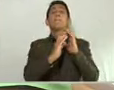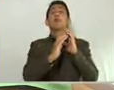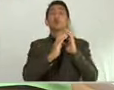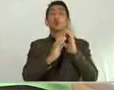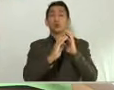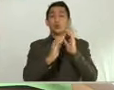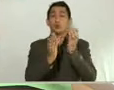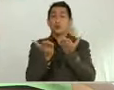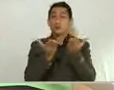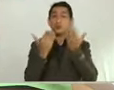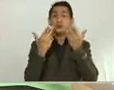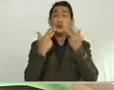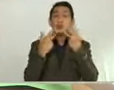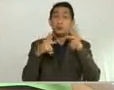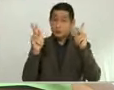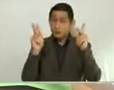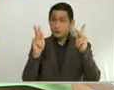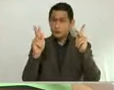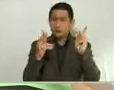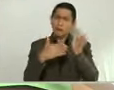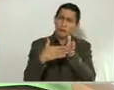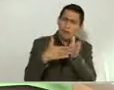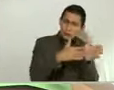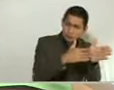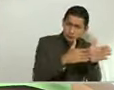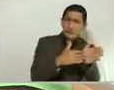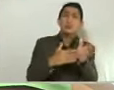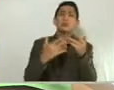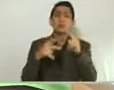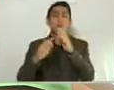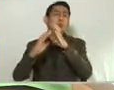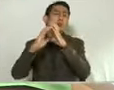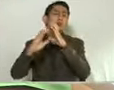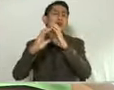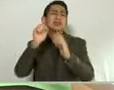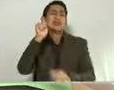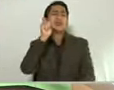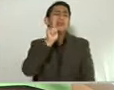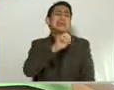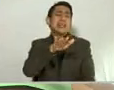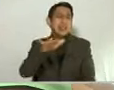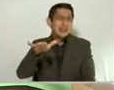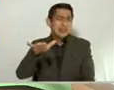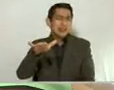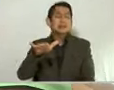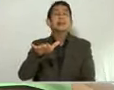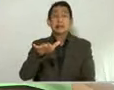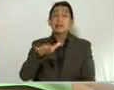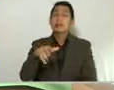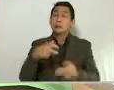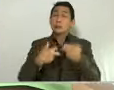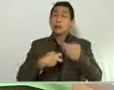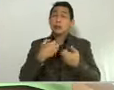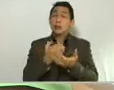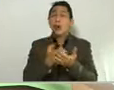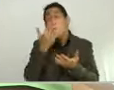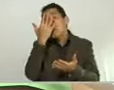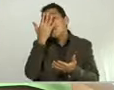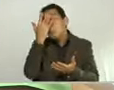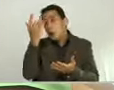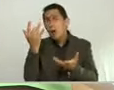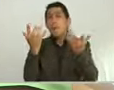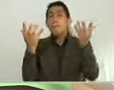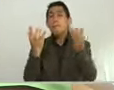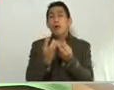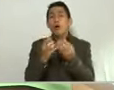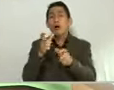de pandemia. Y todavía no terminamos de recuperar los pasajeros. Entonces, ahora, estos pasajeros que van a ir a la